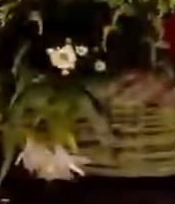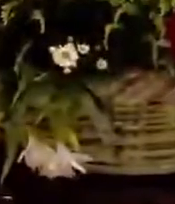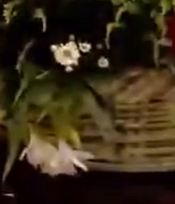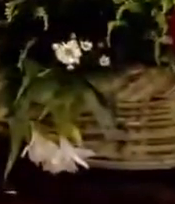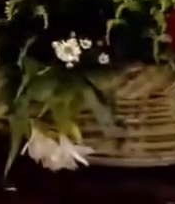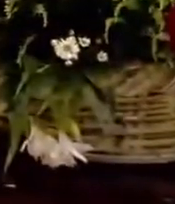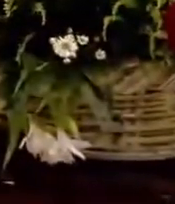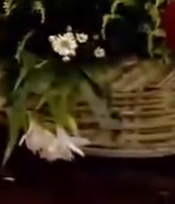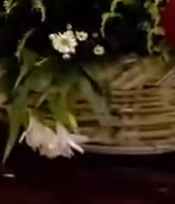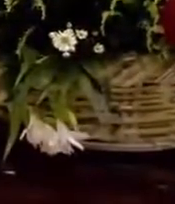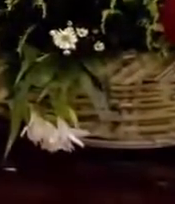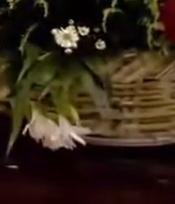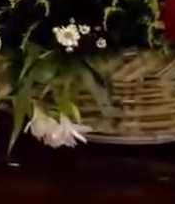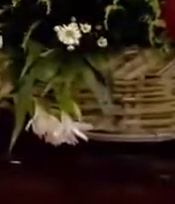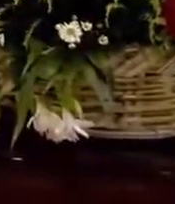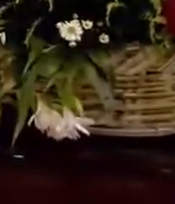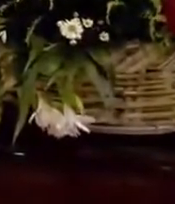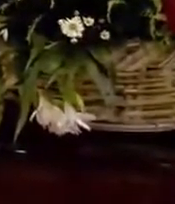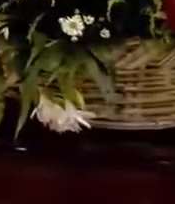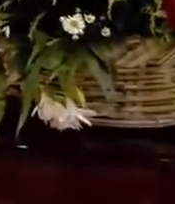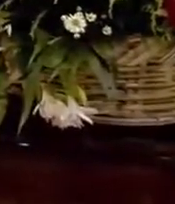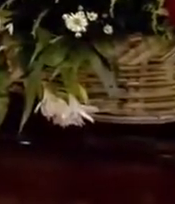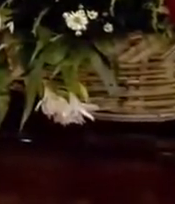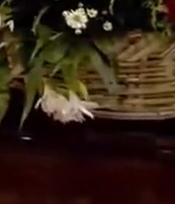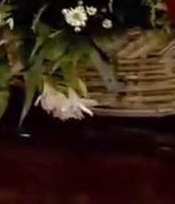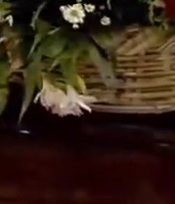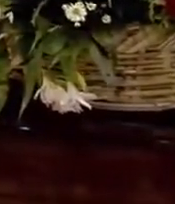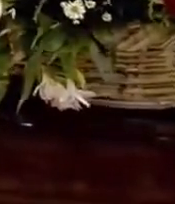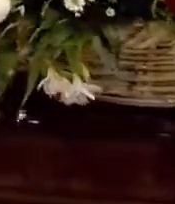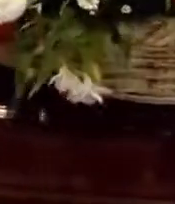Y para no hacer tanto alarde,